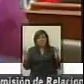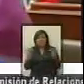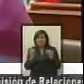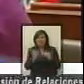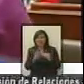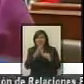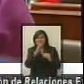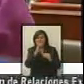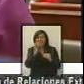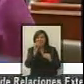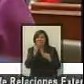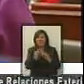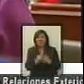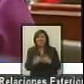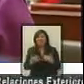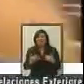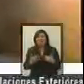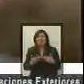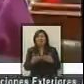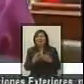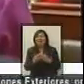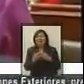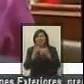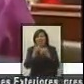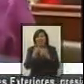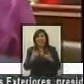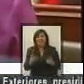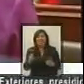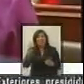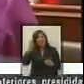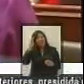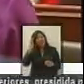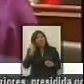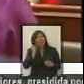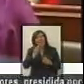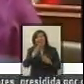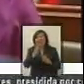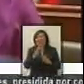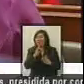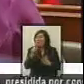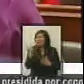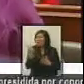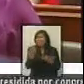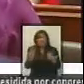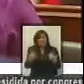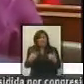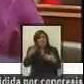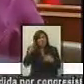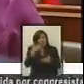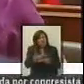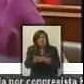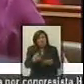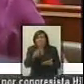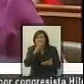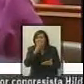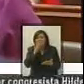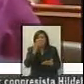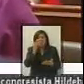Mujer en Puerto Maldonado. El Departamento de Madre de Dios no tiene una sola Comisaría de la